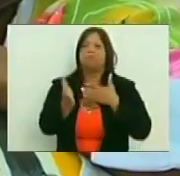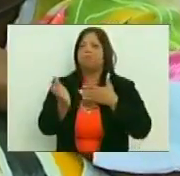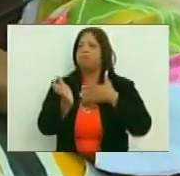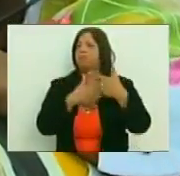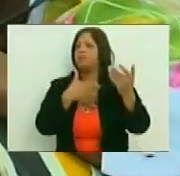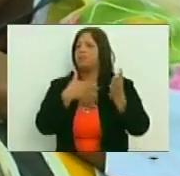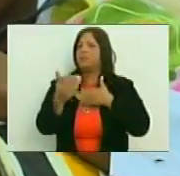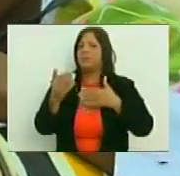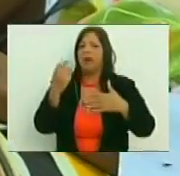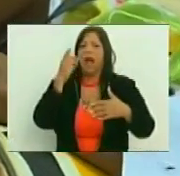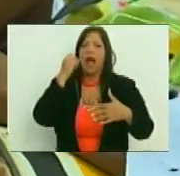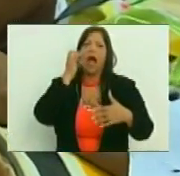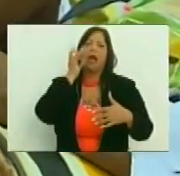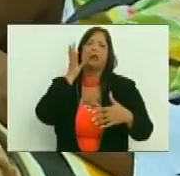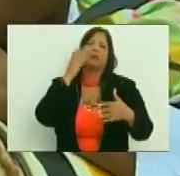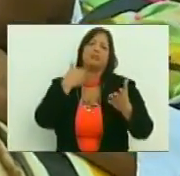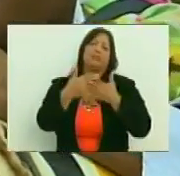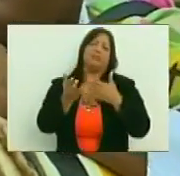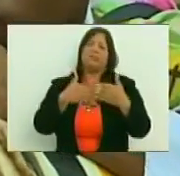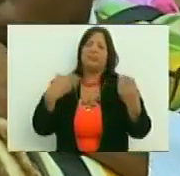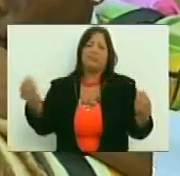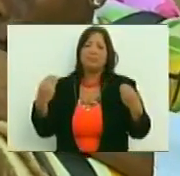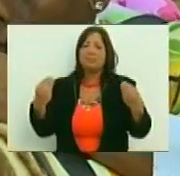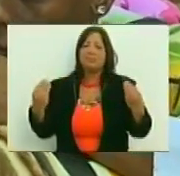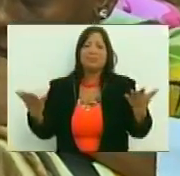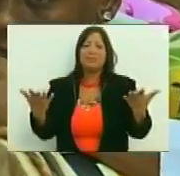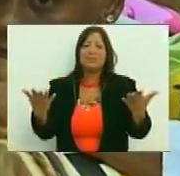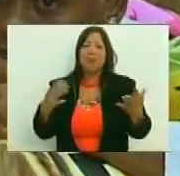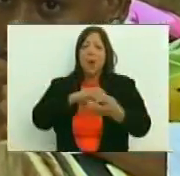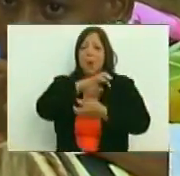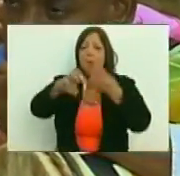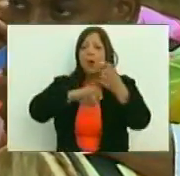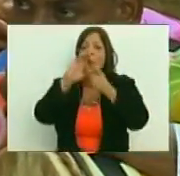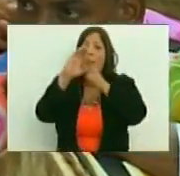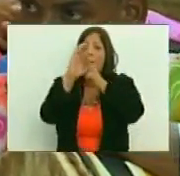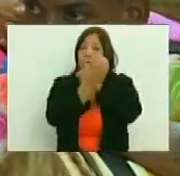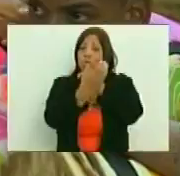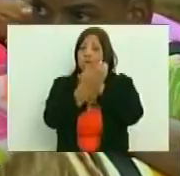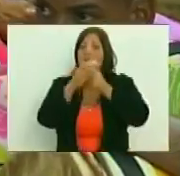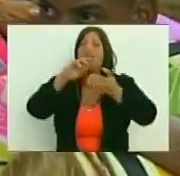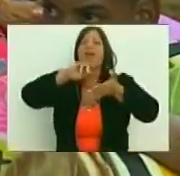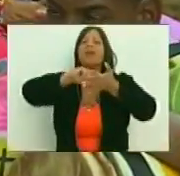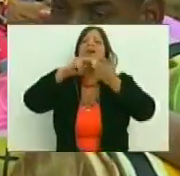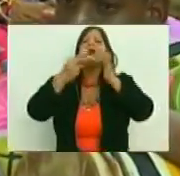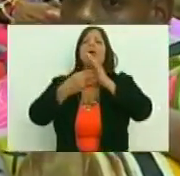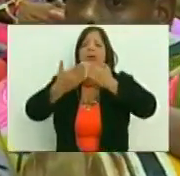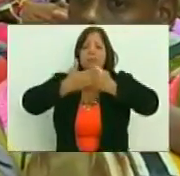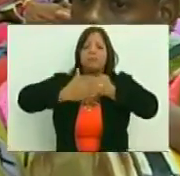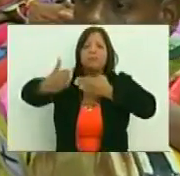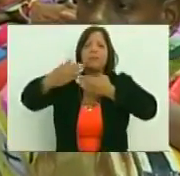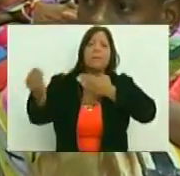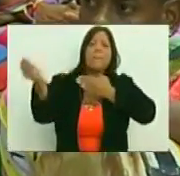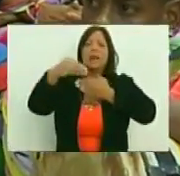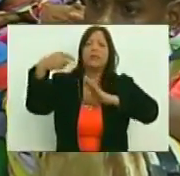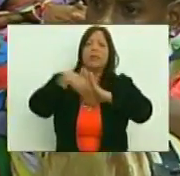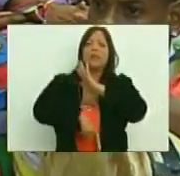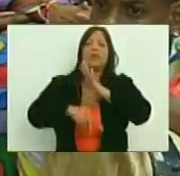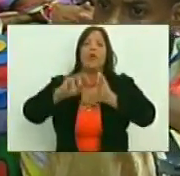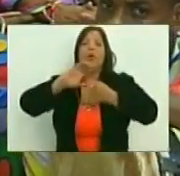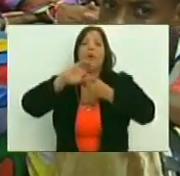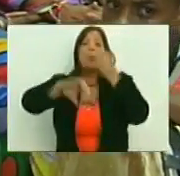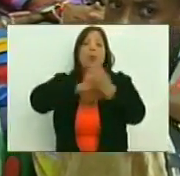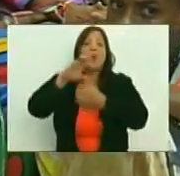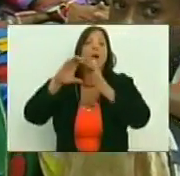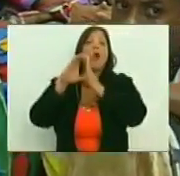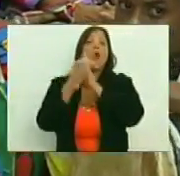si soy azul, ¿verdad? El problema cultural tiene que trascender más allá. El problema